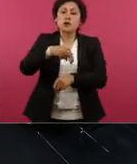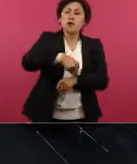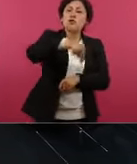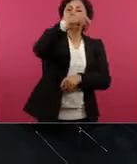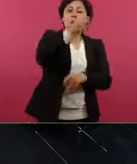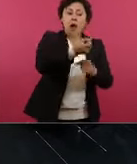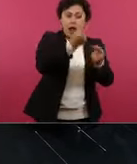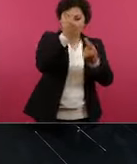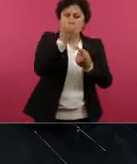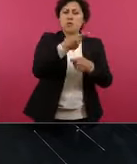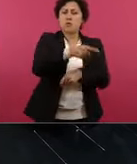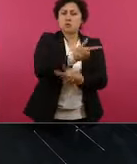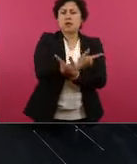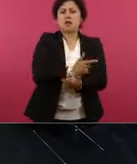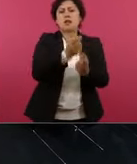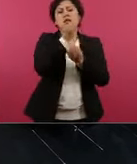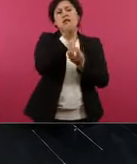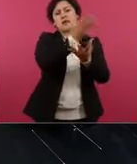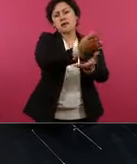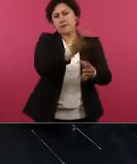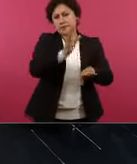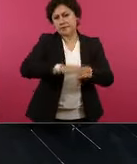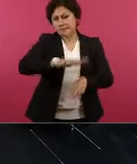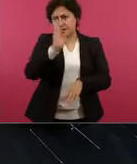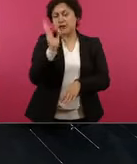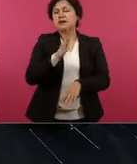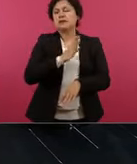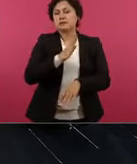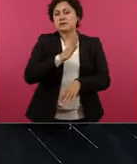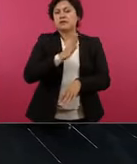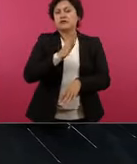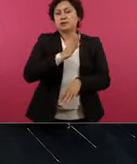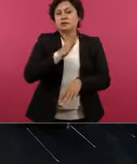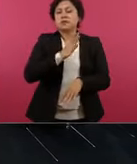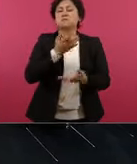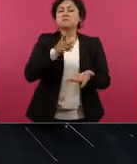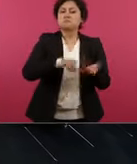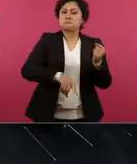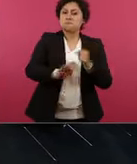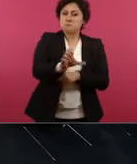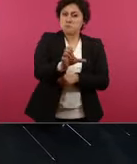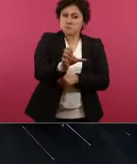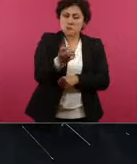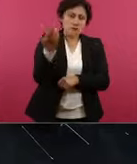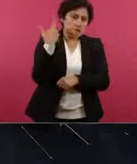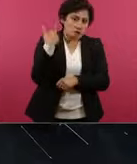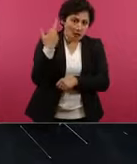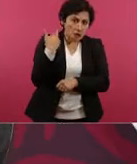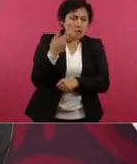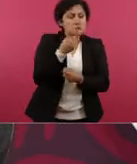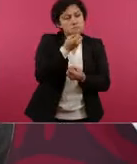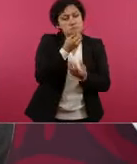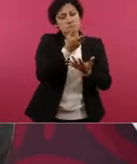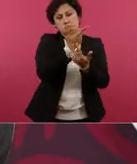Libertad, en periódicos, en estaciones de radio.